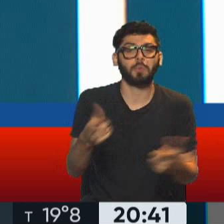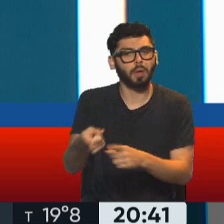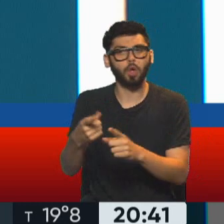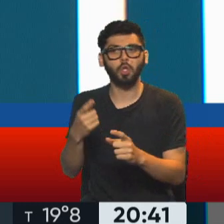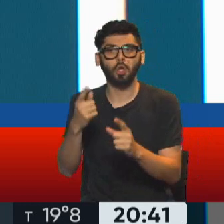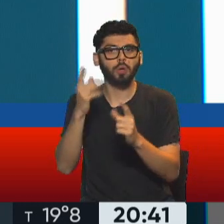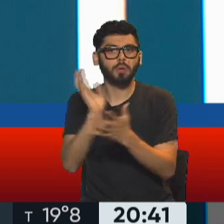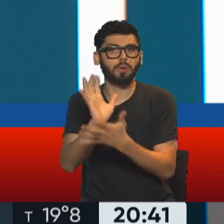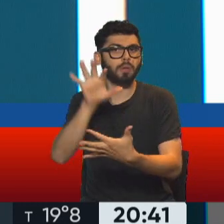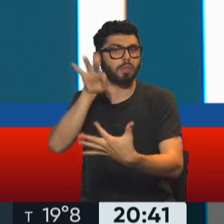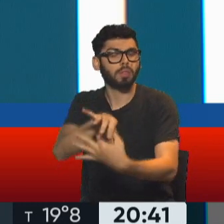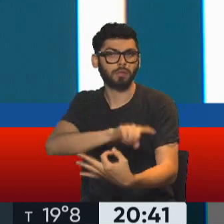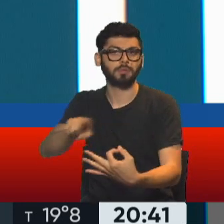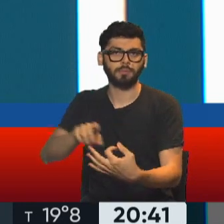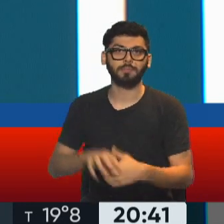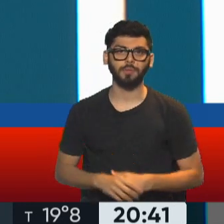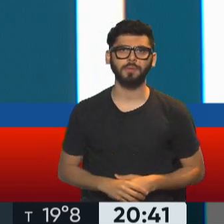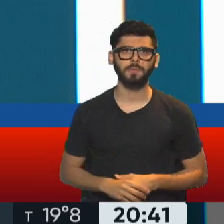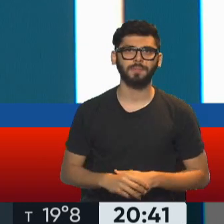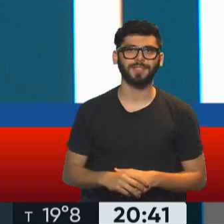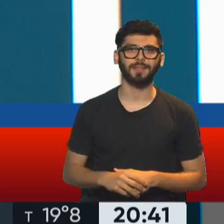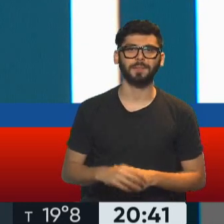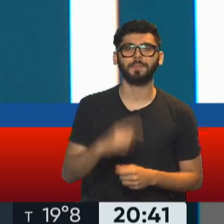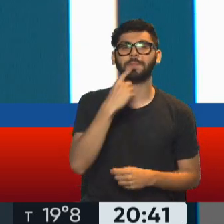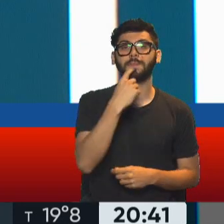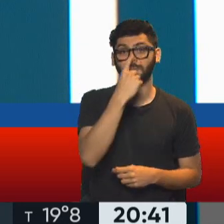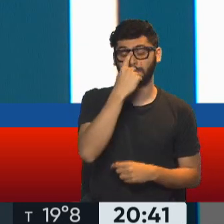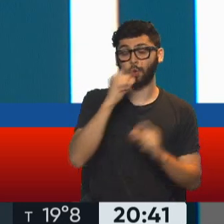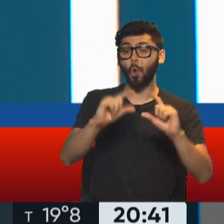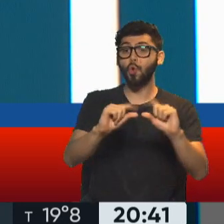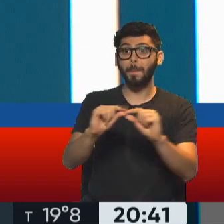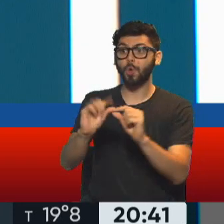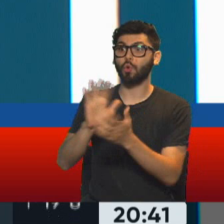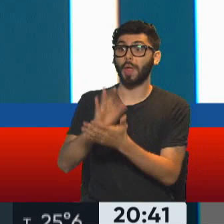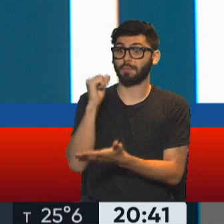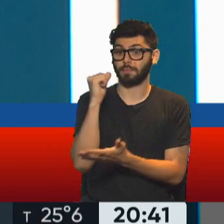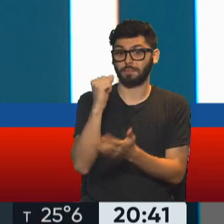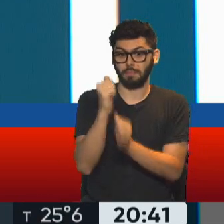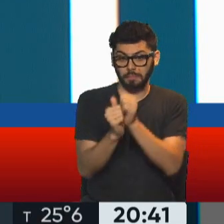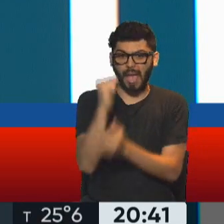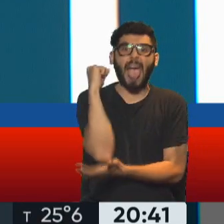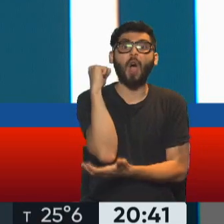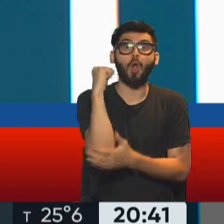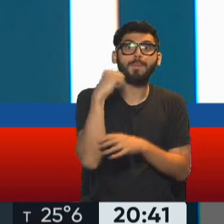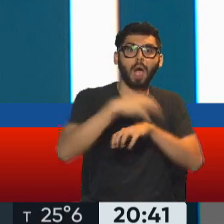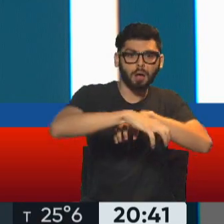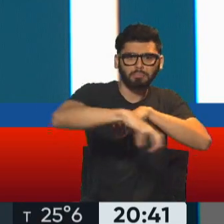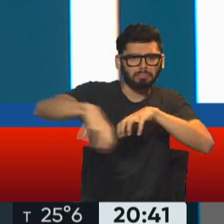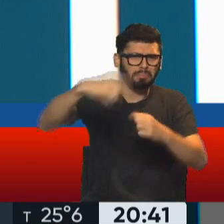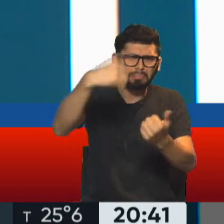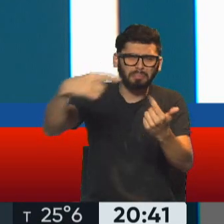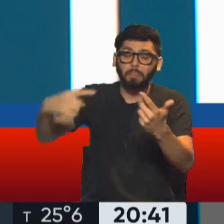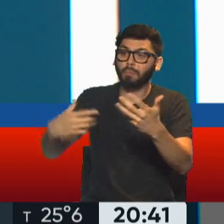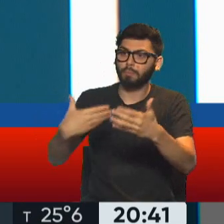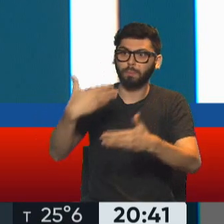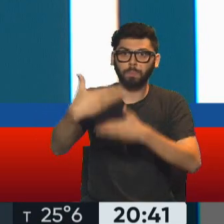primero, los números son bastante elocuentes en cuanto a reactivación de muchos sectores de la economía, de